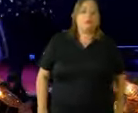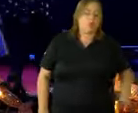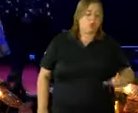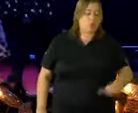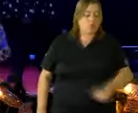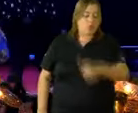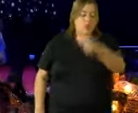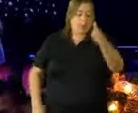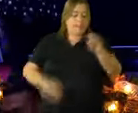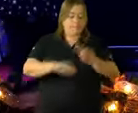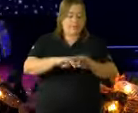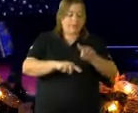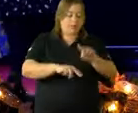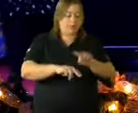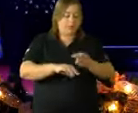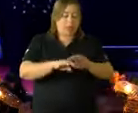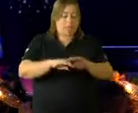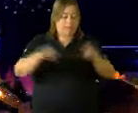en la mesa.